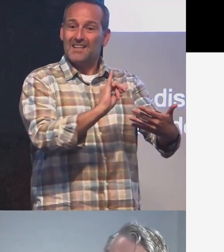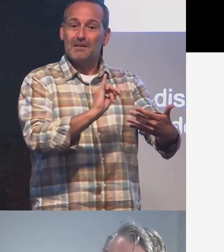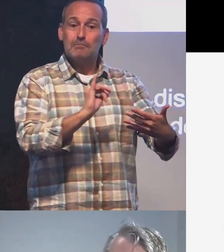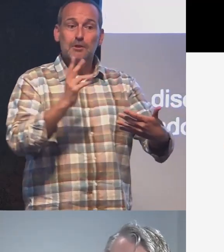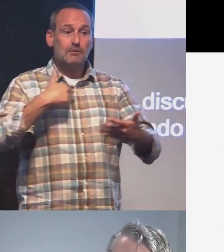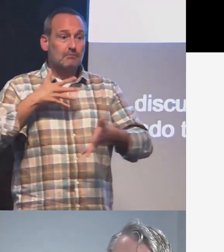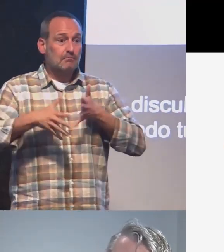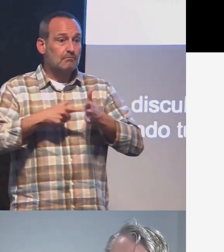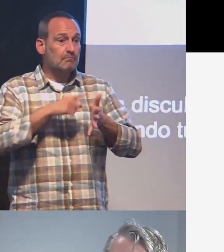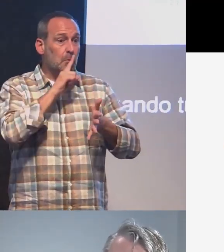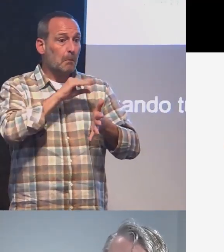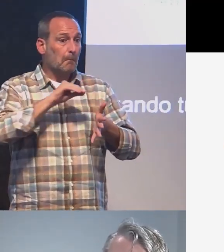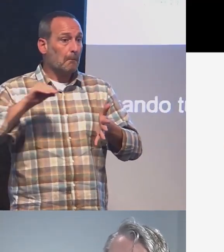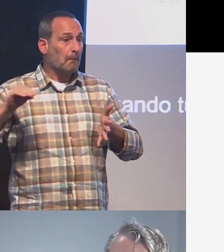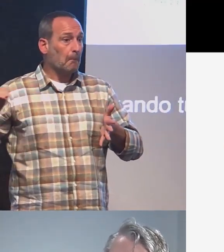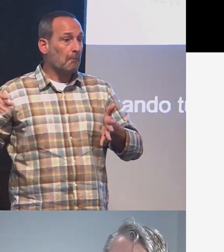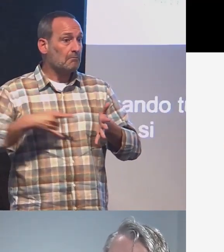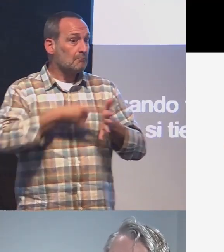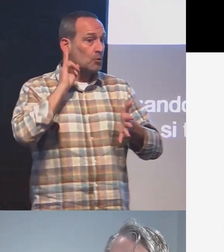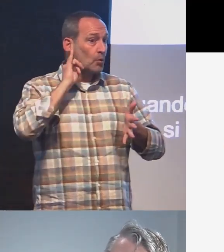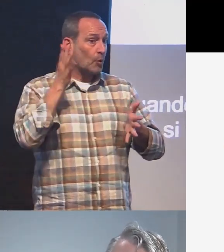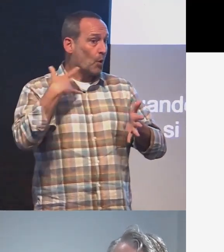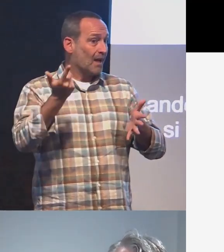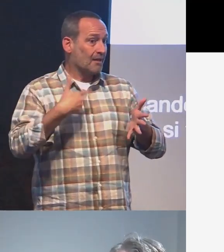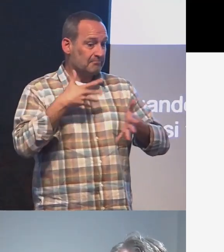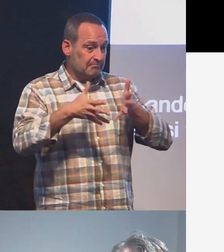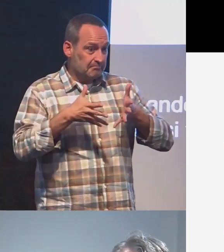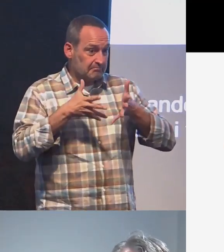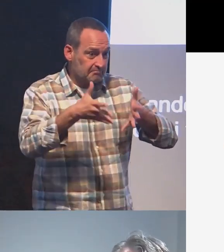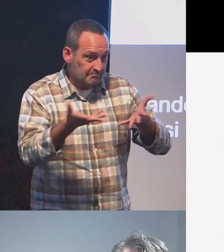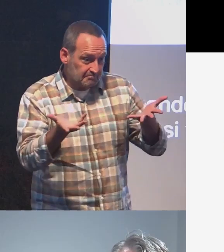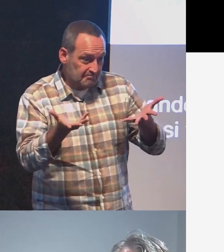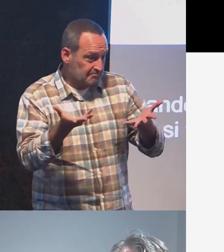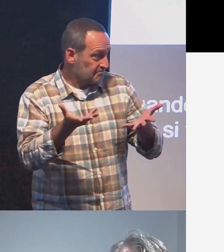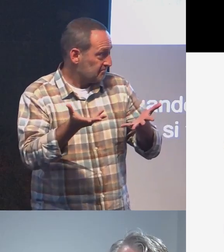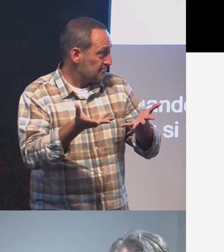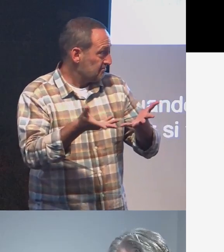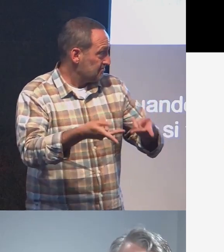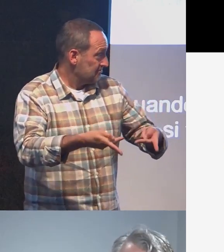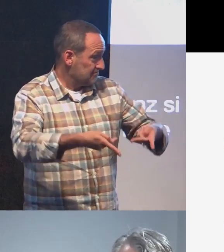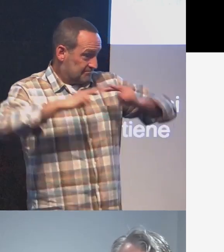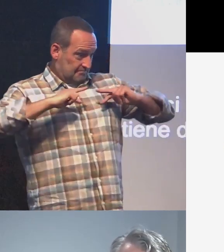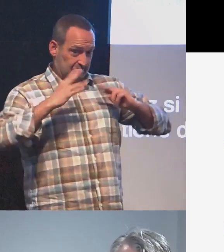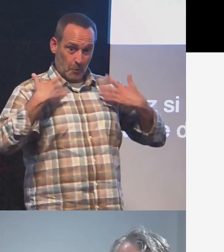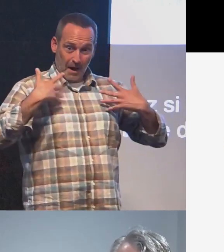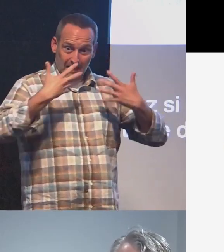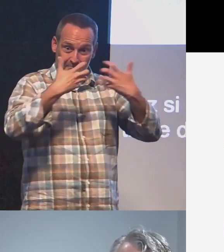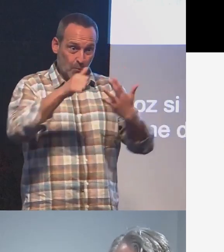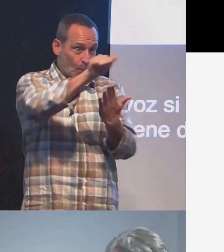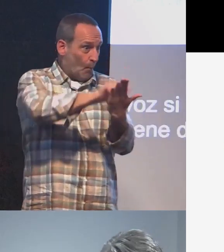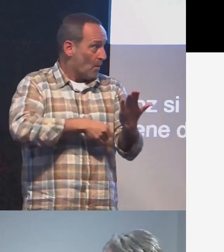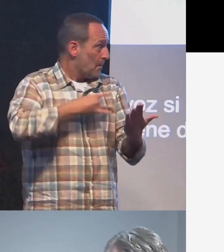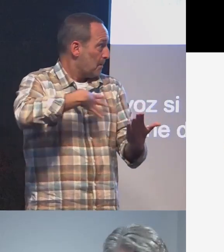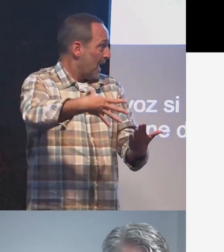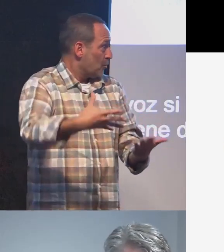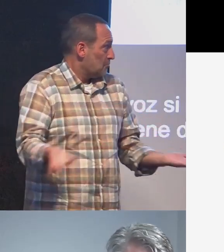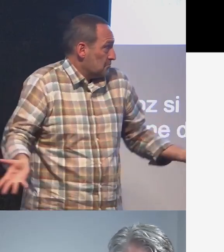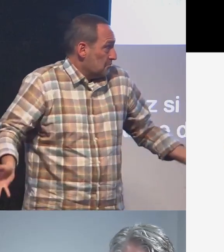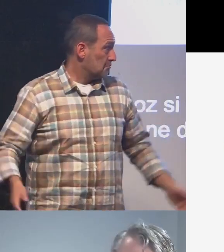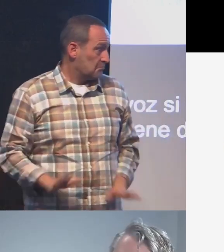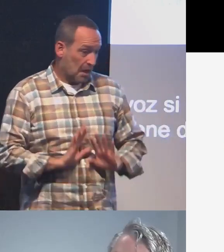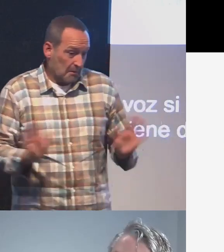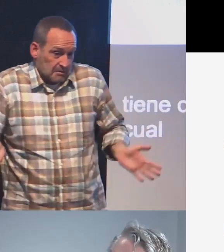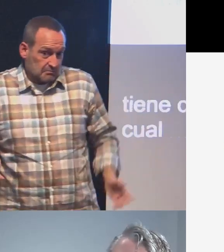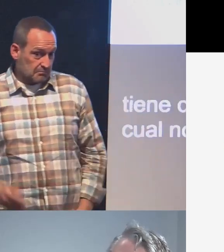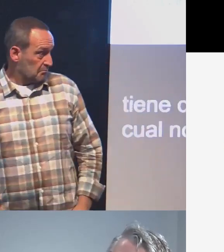que es la voz sí tiene como respuesta, pero la lengua de signos no tiene, digamos, ningún ruido, no tiene ningún sonido, con lo cual no